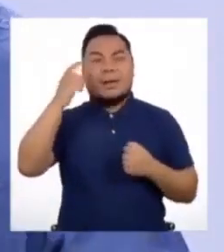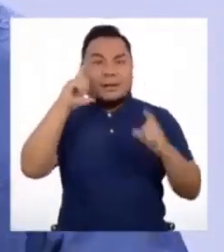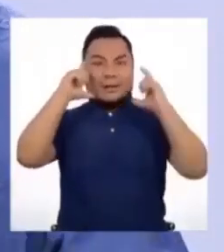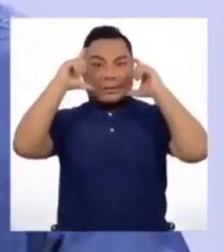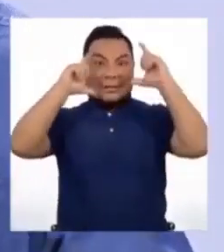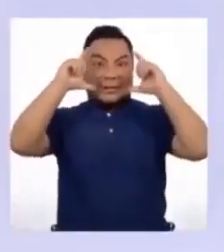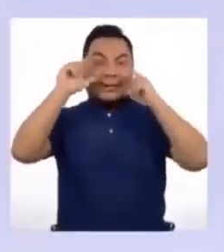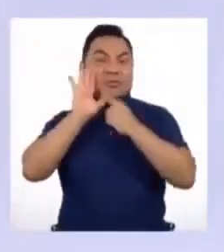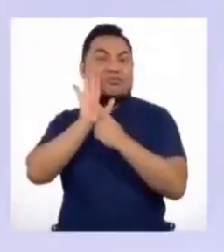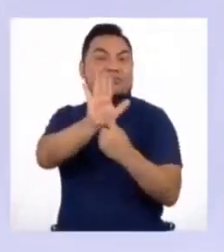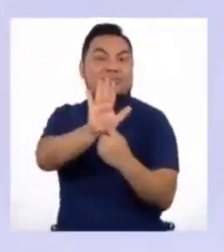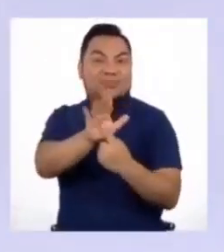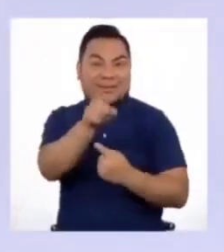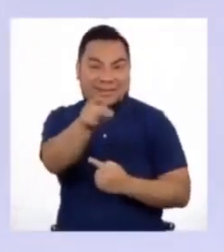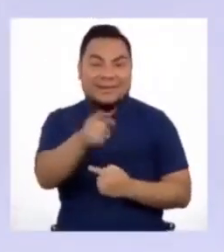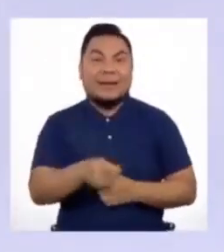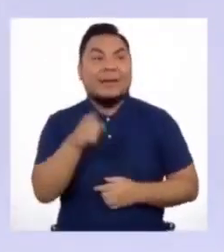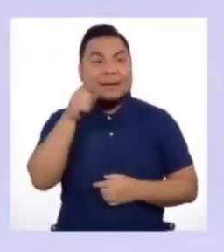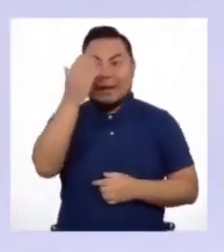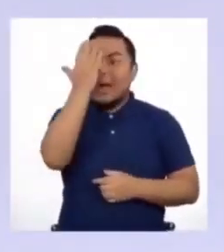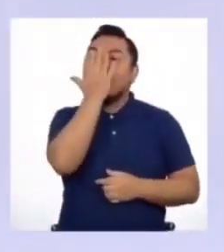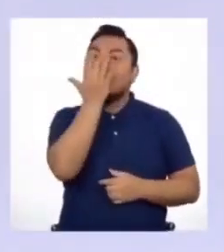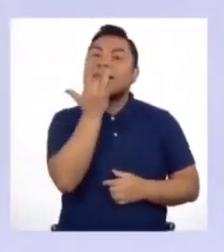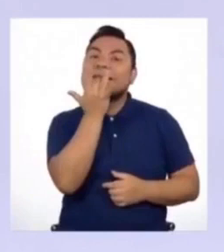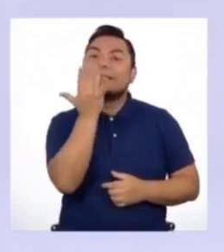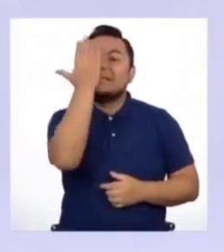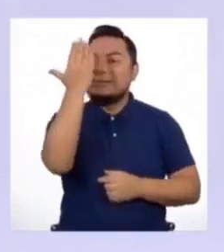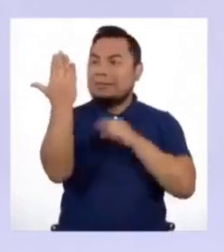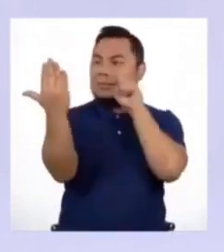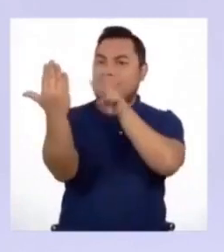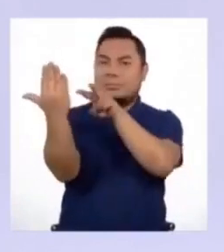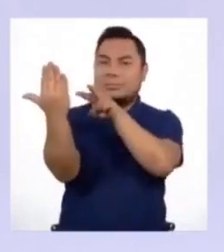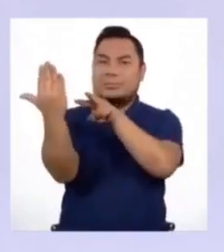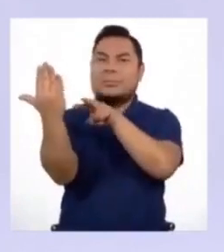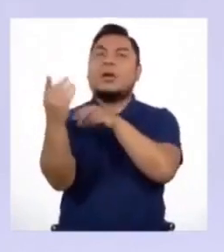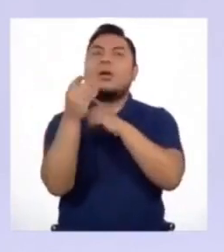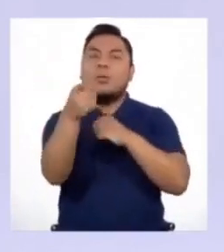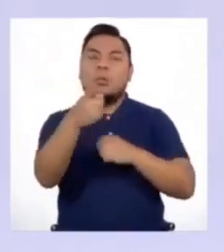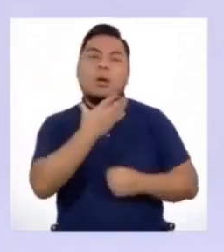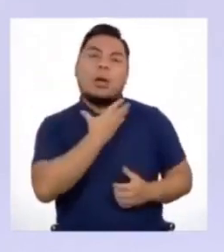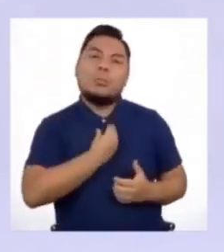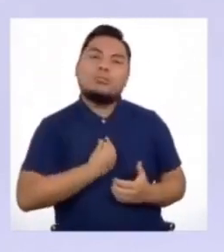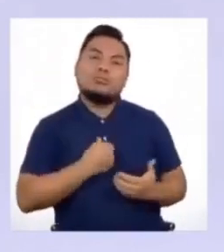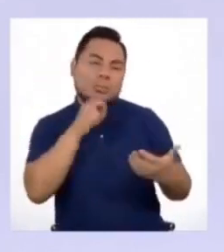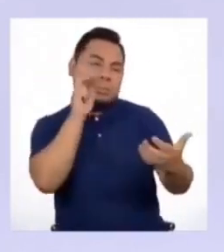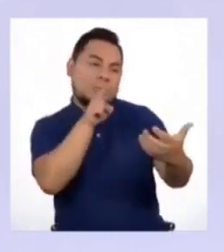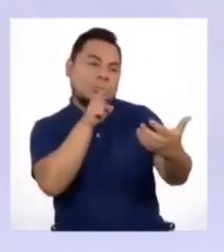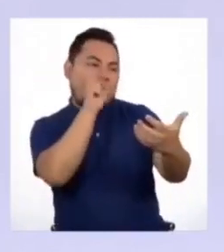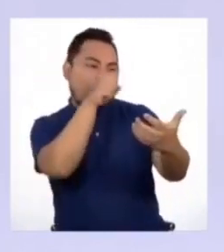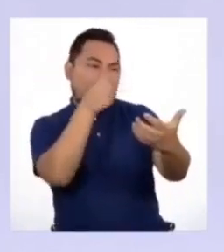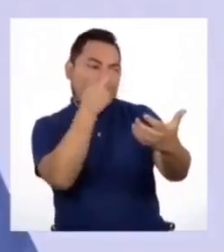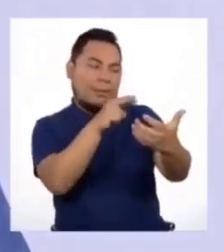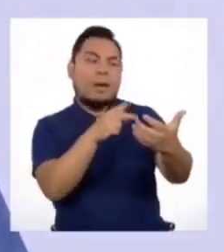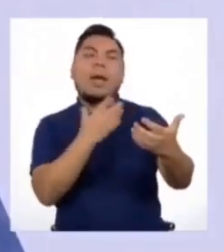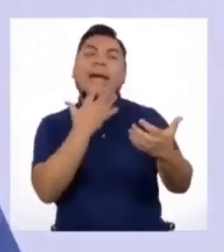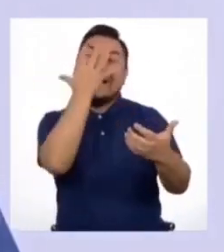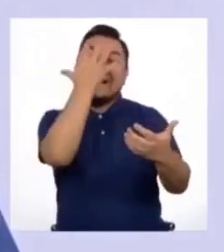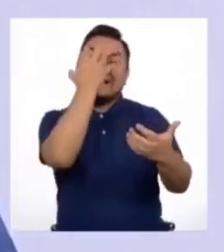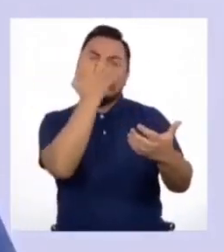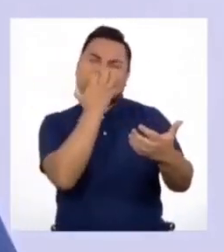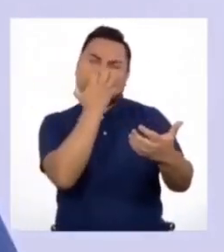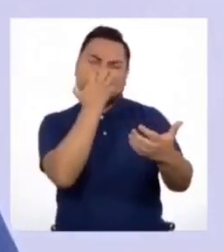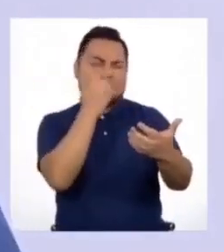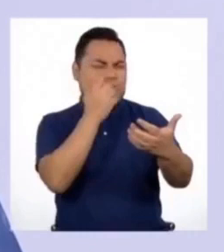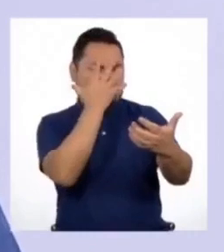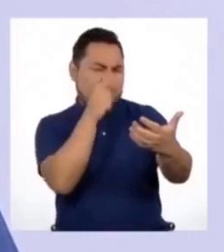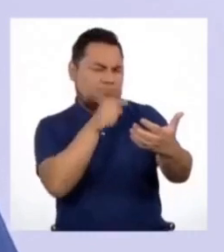con el rostro. Con la ayuda del espejo, mira con atención las características particulares de cada emoción. Cómo cambian